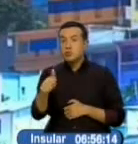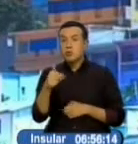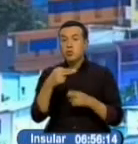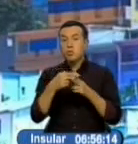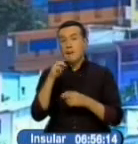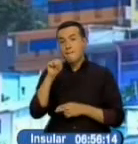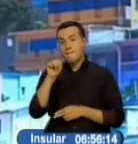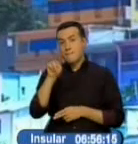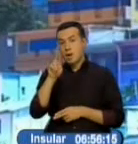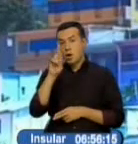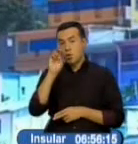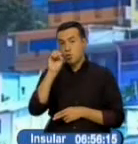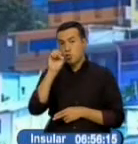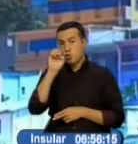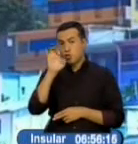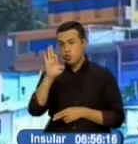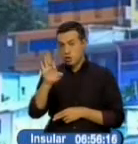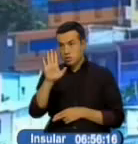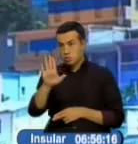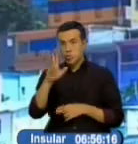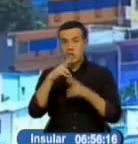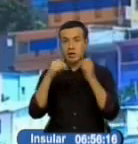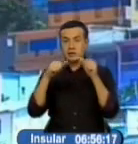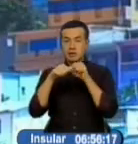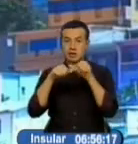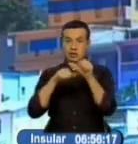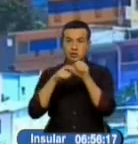T., ex asesor del alcalde Mauricio Rodas.